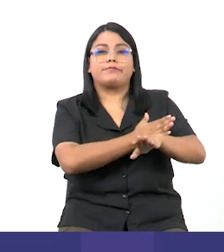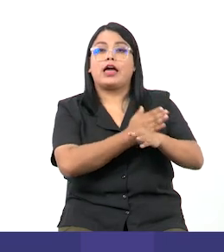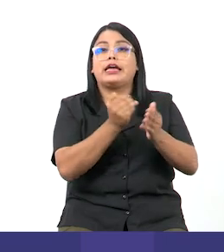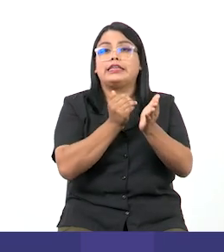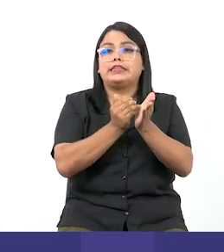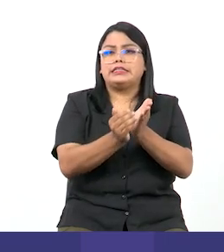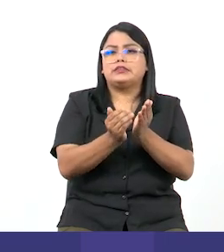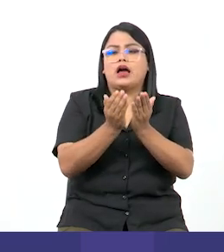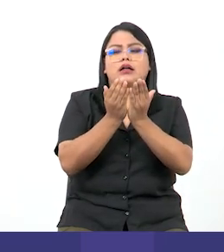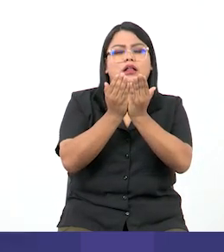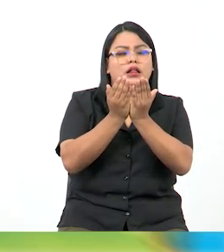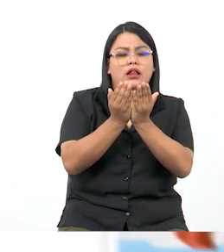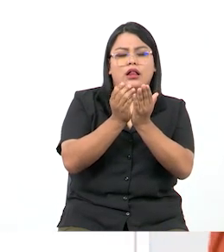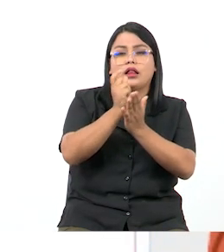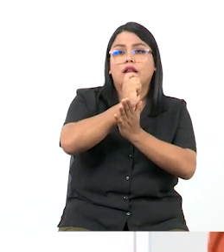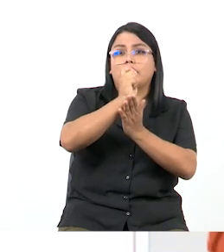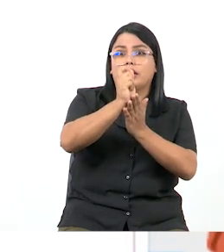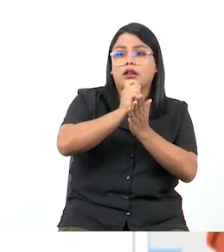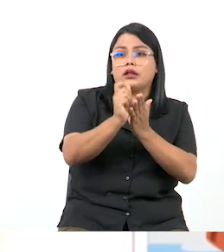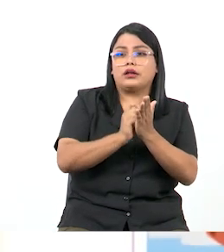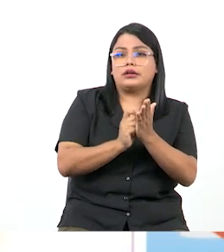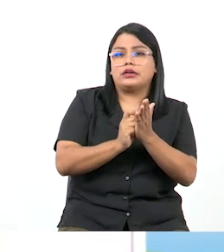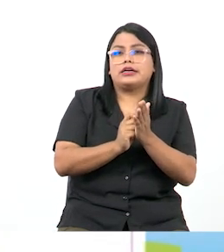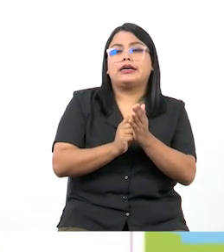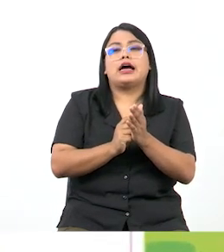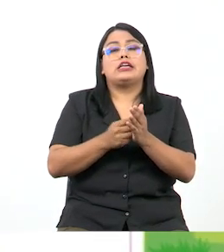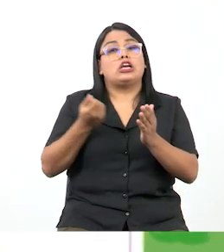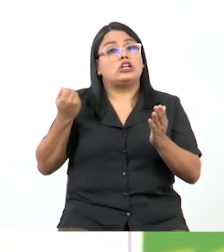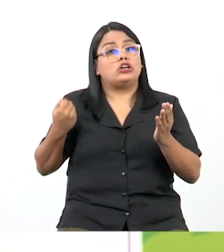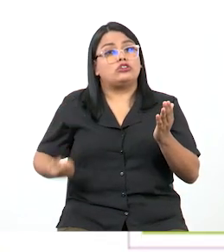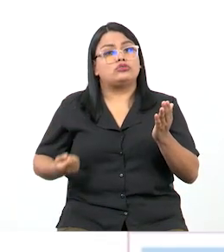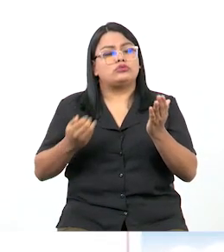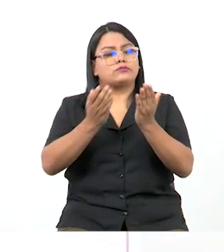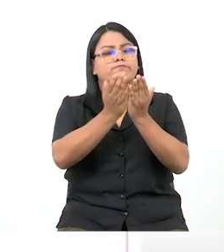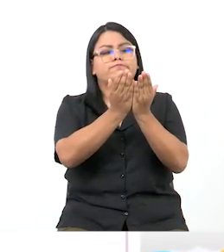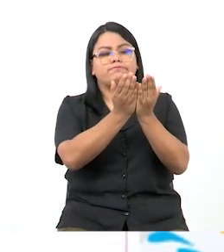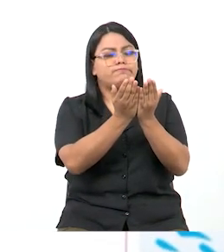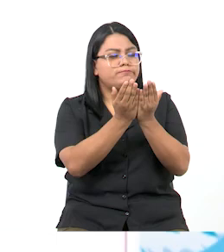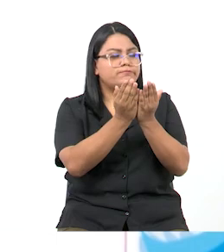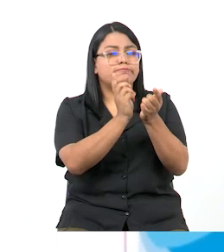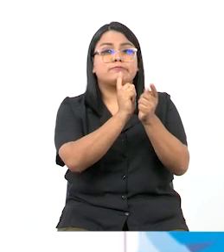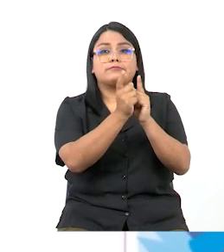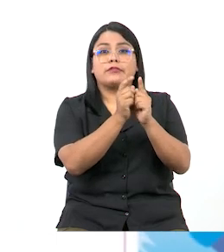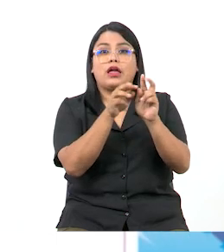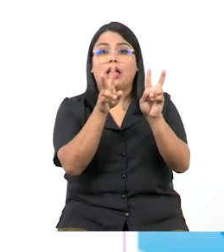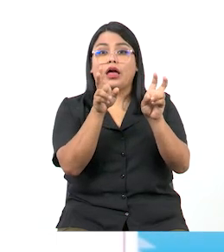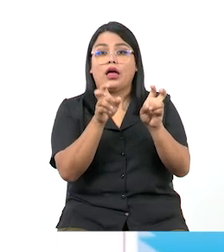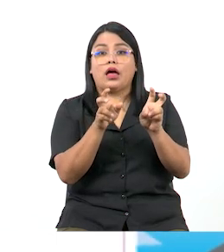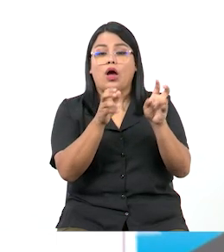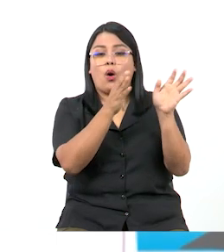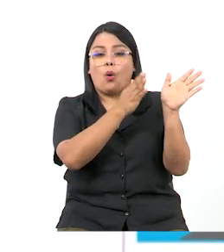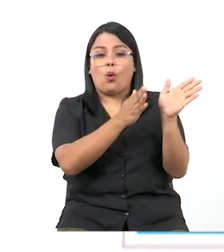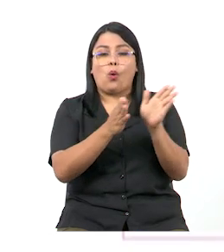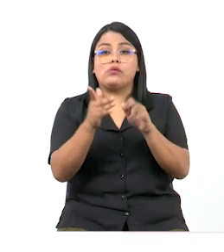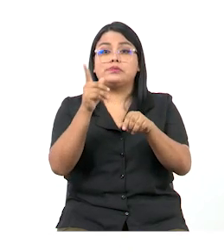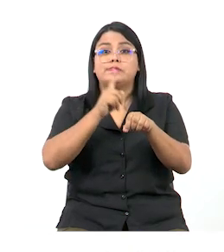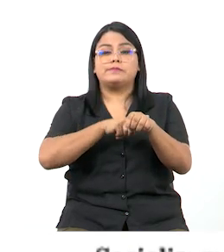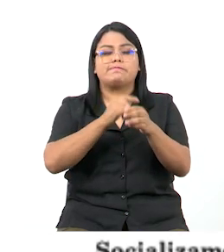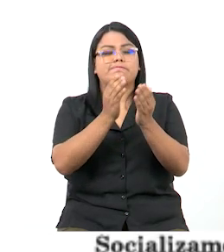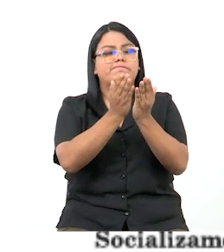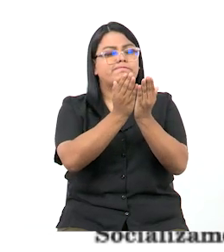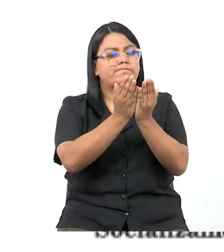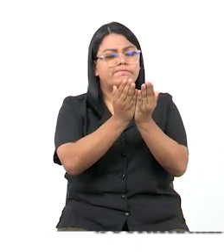La anticipación. Inicia con la lectura de un texto y se le pide al estudiantado que relacione el